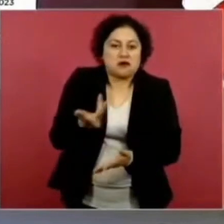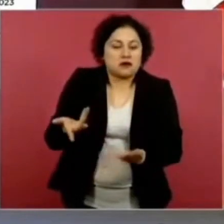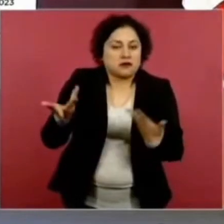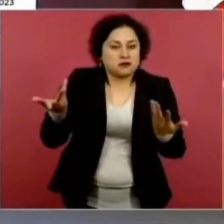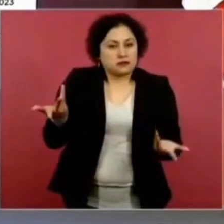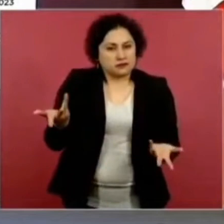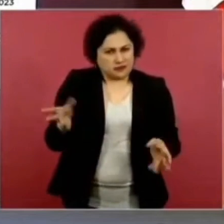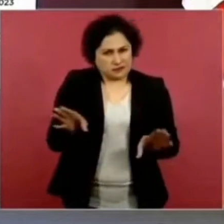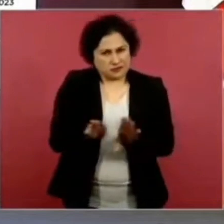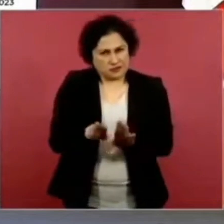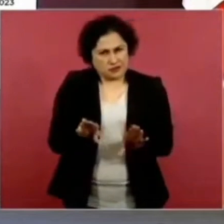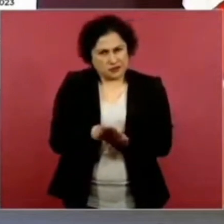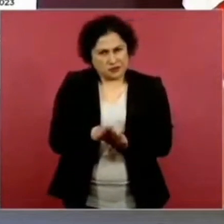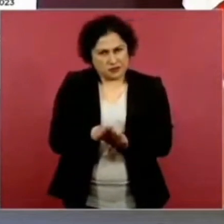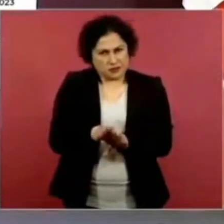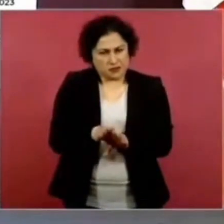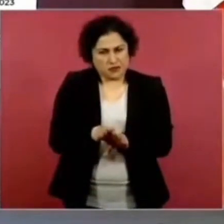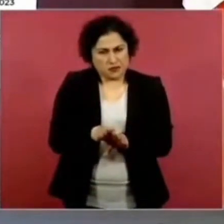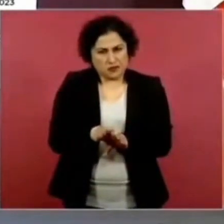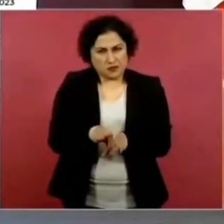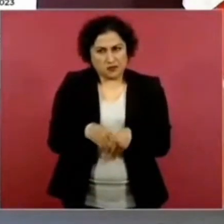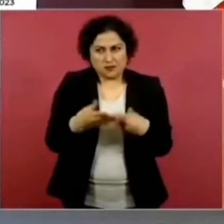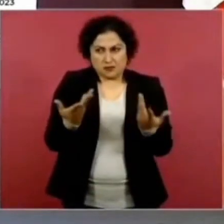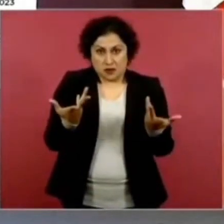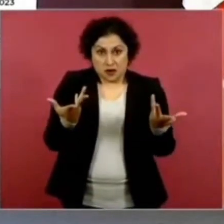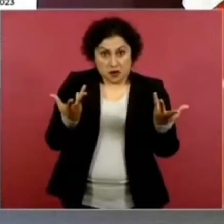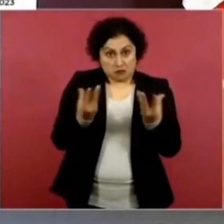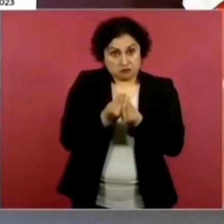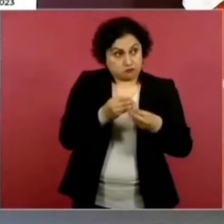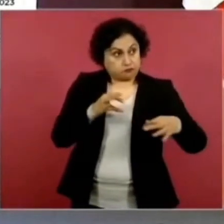relación con la DEA.